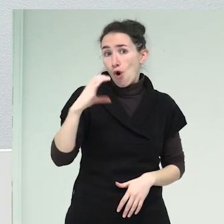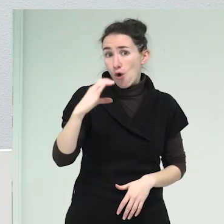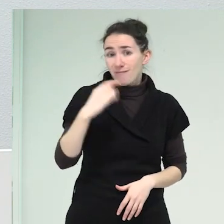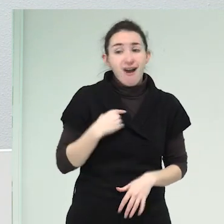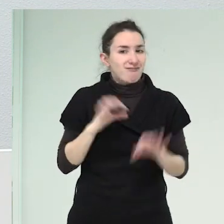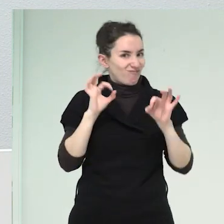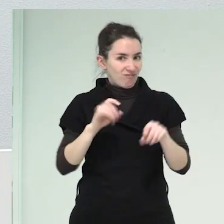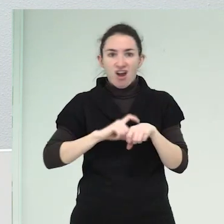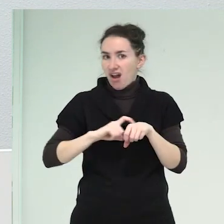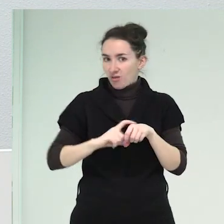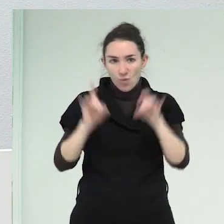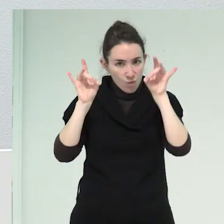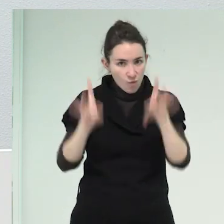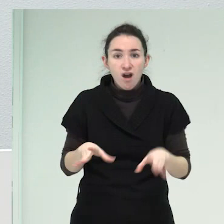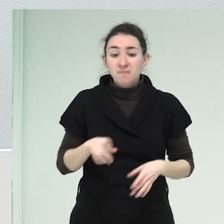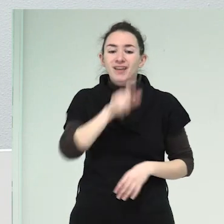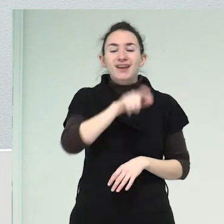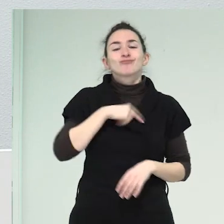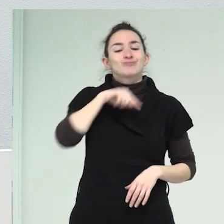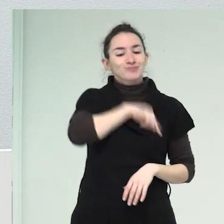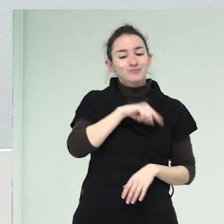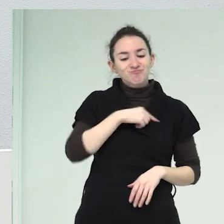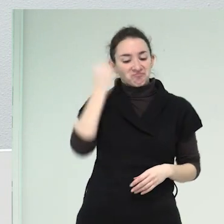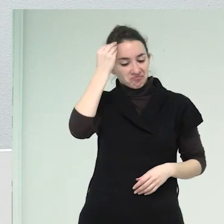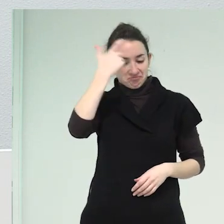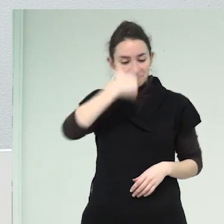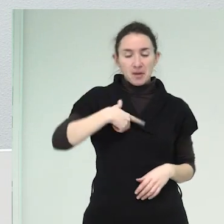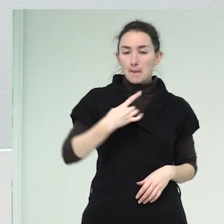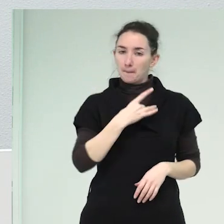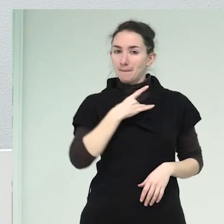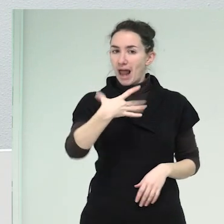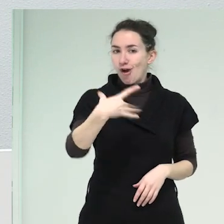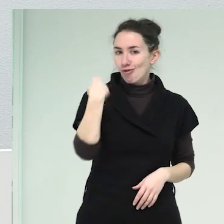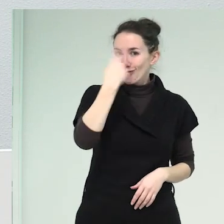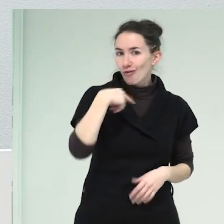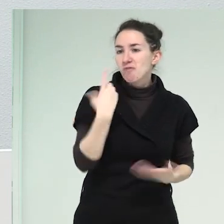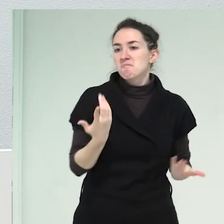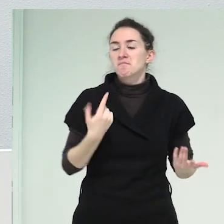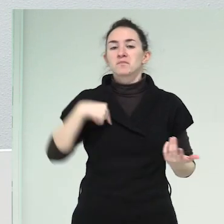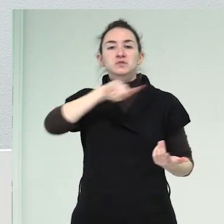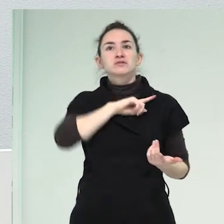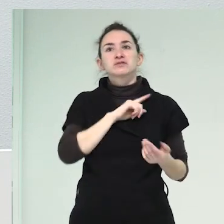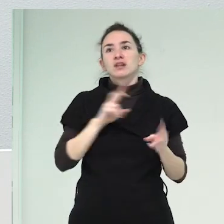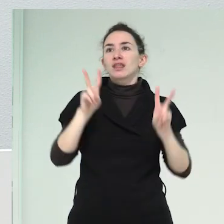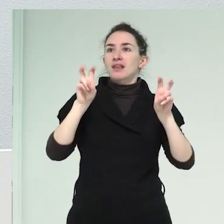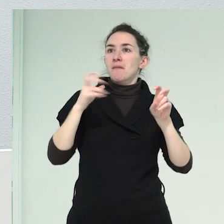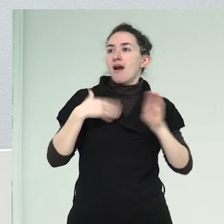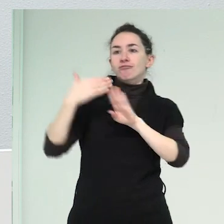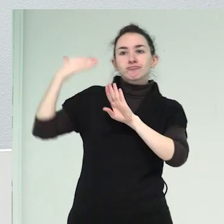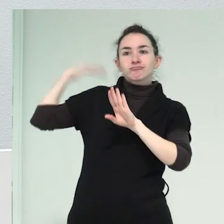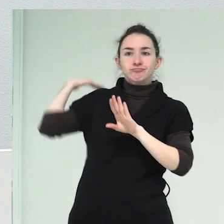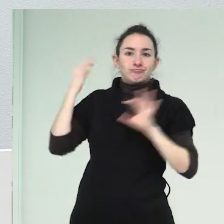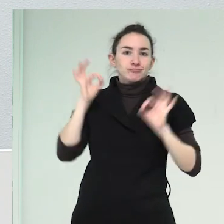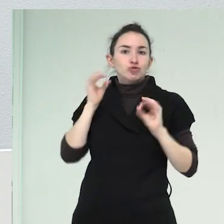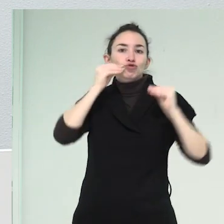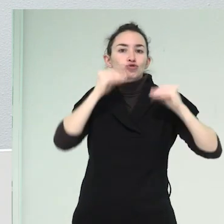somos así. O sea, allí nos creemos blancas, nos creemos blancos, negamos totalmente nuestros pueblos